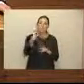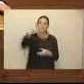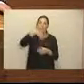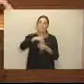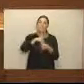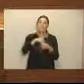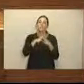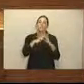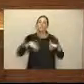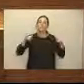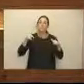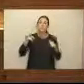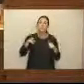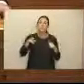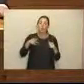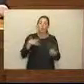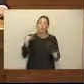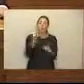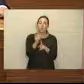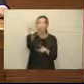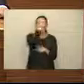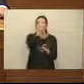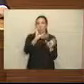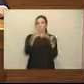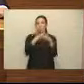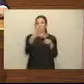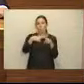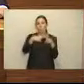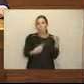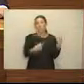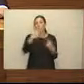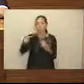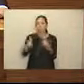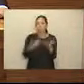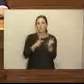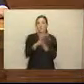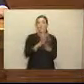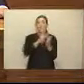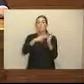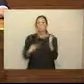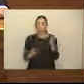Parlamento contra la opinión de algún grupo político derivaba de una enmienda